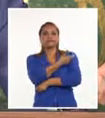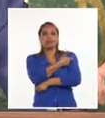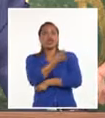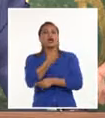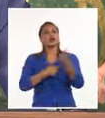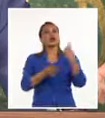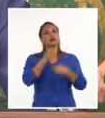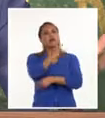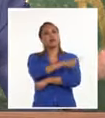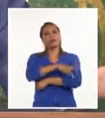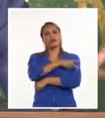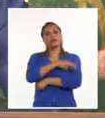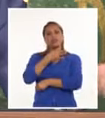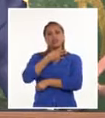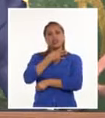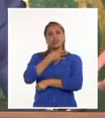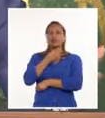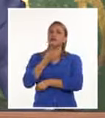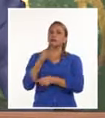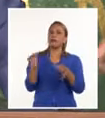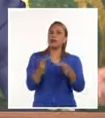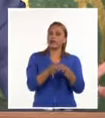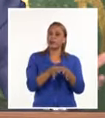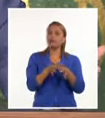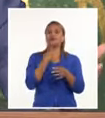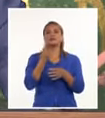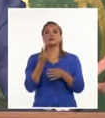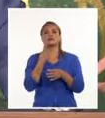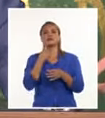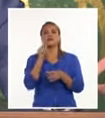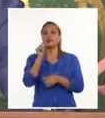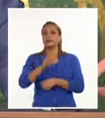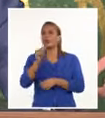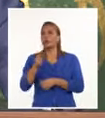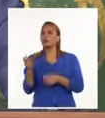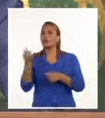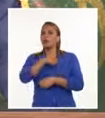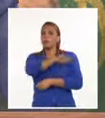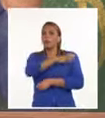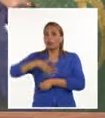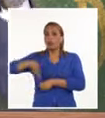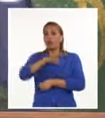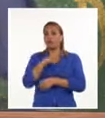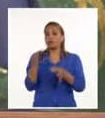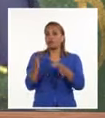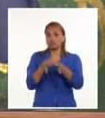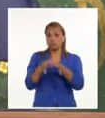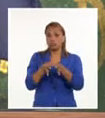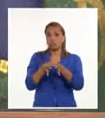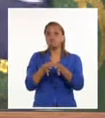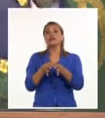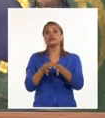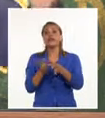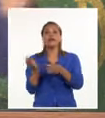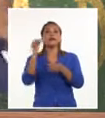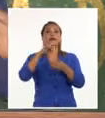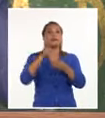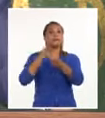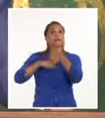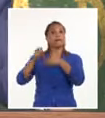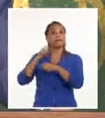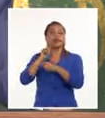pequeños, relativamente, en términos de población o fundamentalmente, el ingresar al mercado de adquisición de vacunas